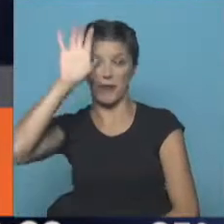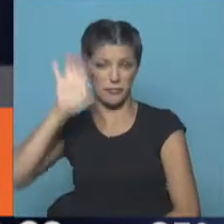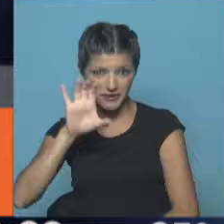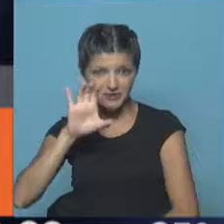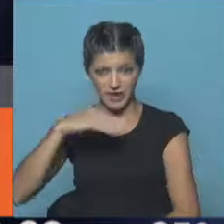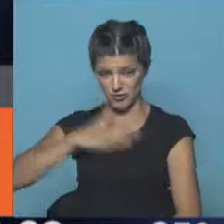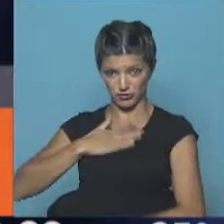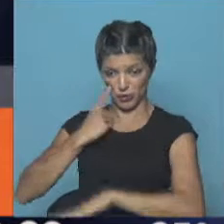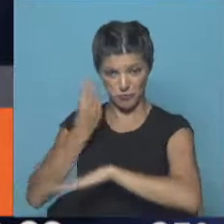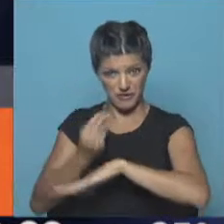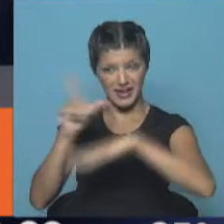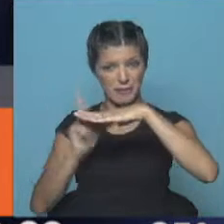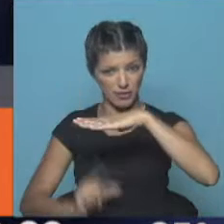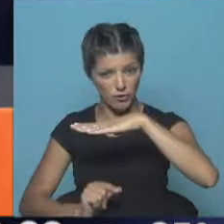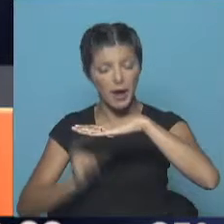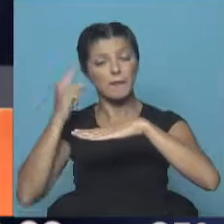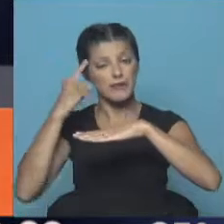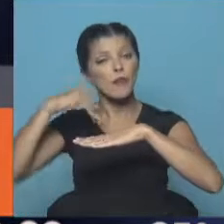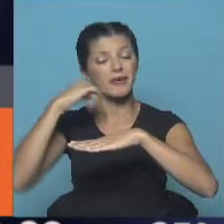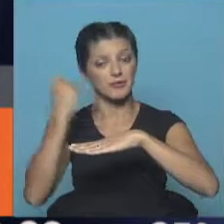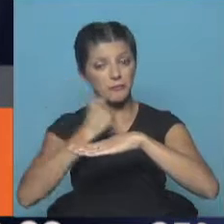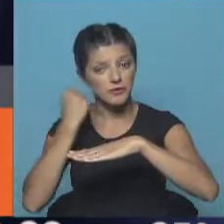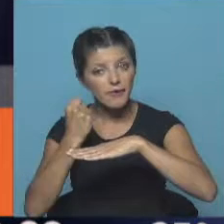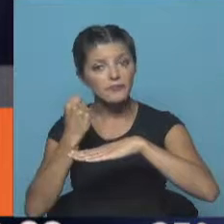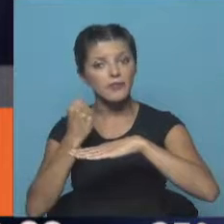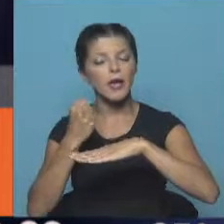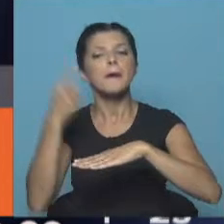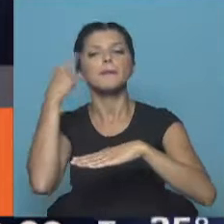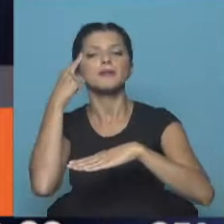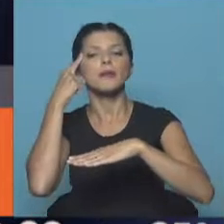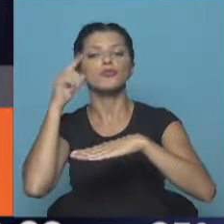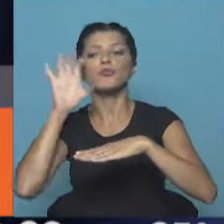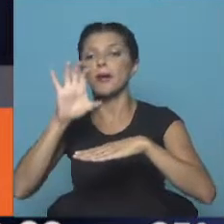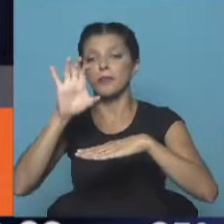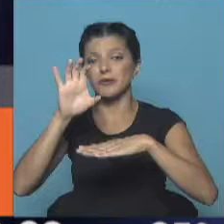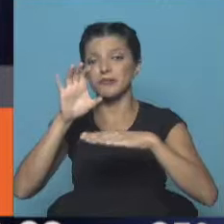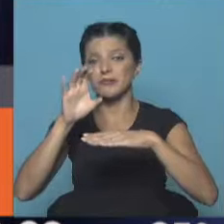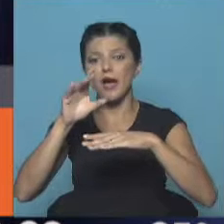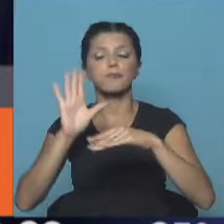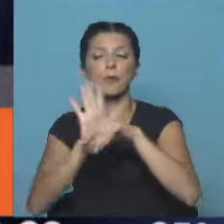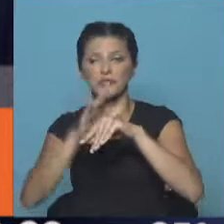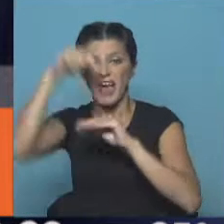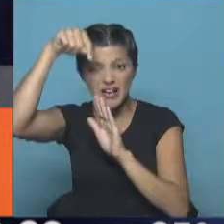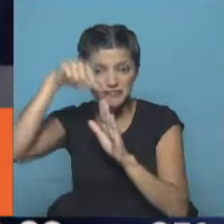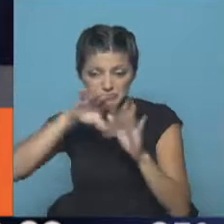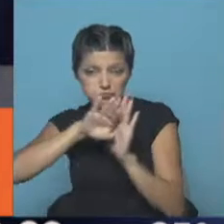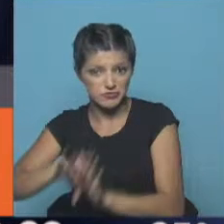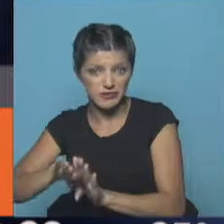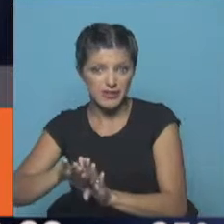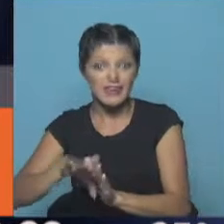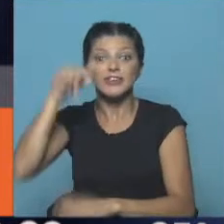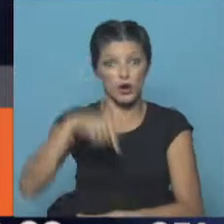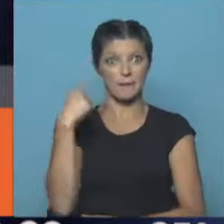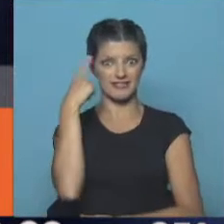somos patagónicos, que a veces nos consideramos una provincia periférica a lo político, que se nos considere que haya estado